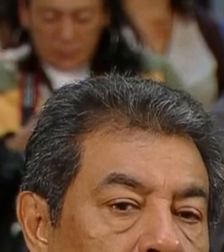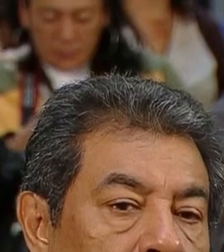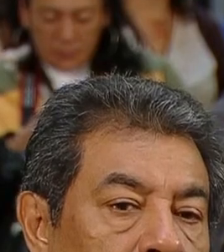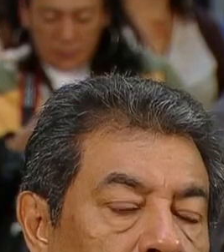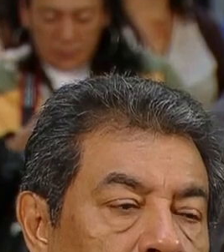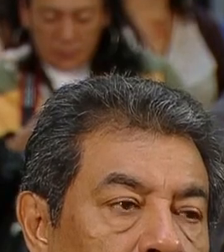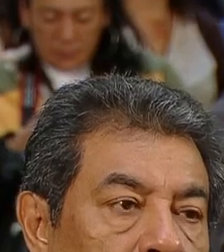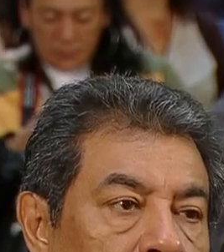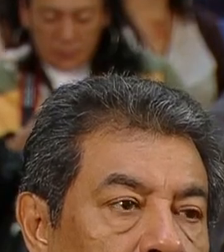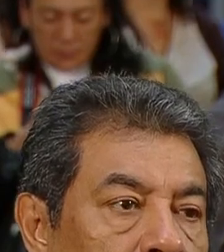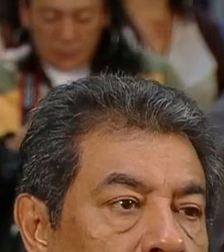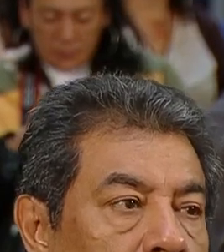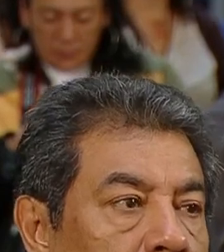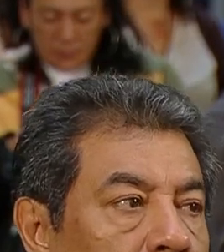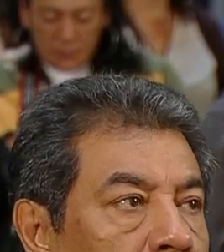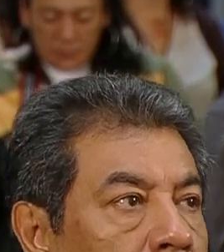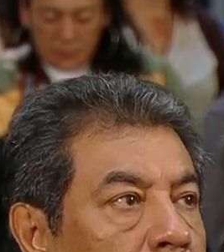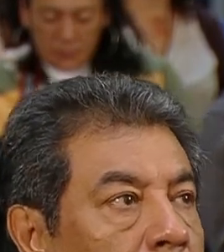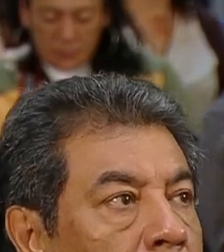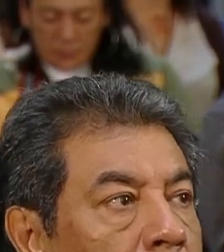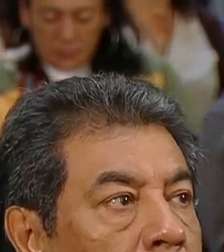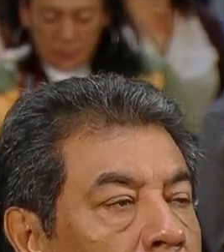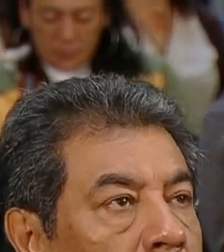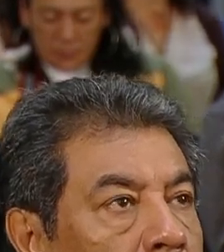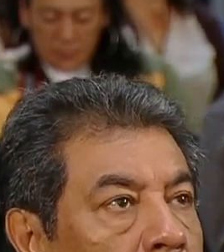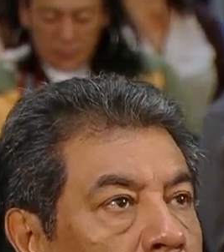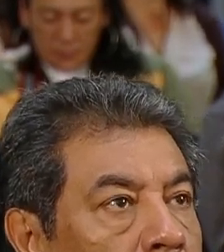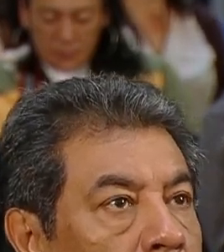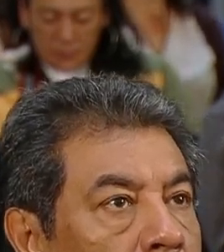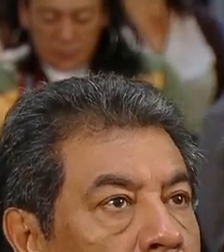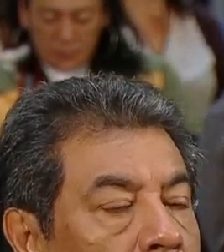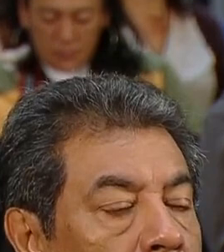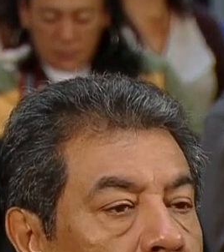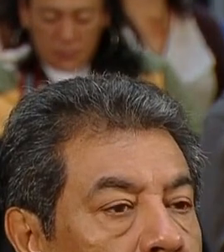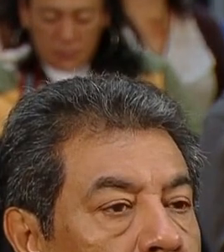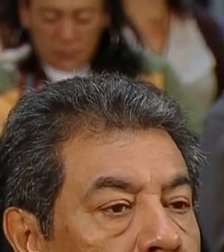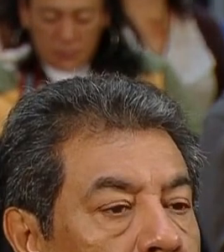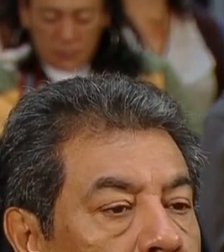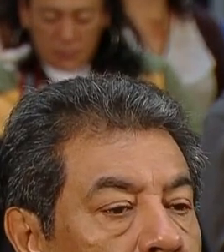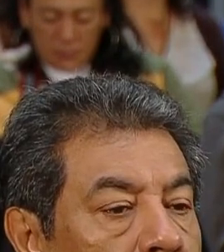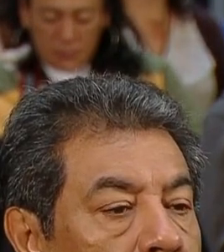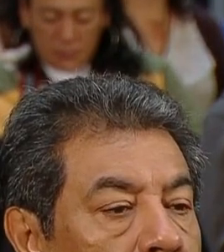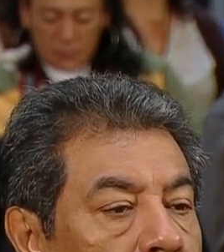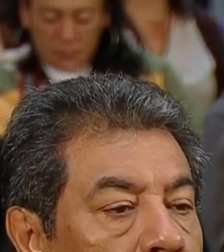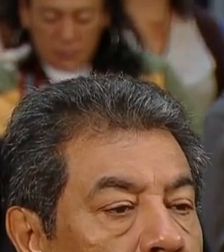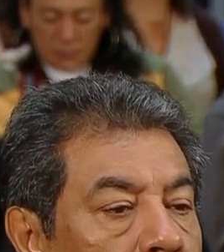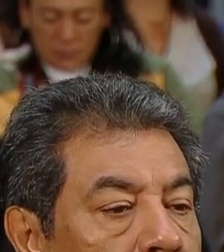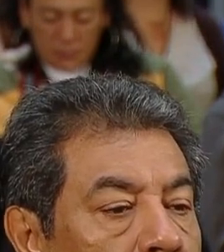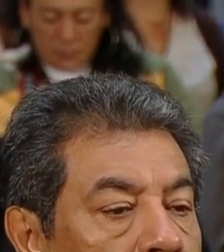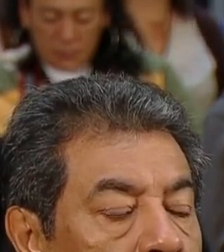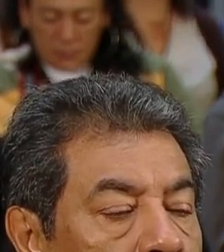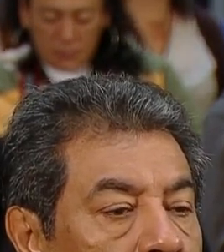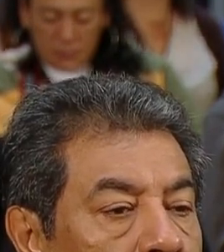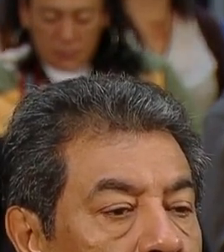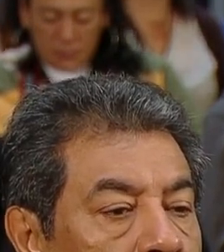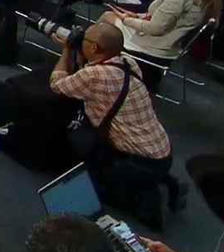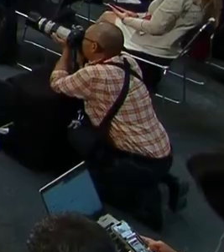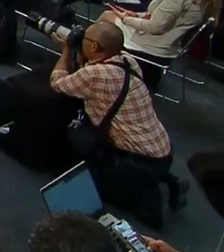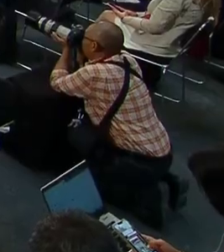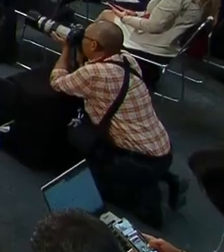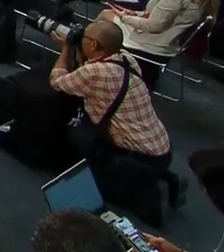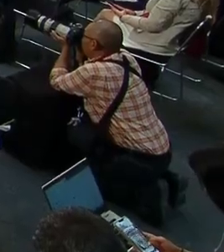lo que ya se eliminó en las leyes. Ahora está por honorarios y también ellos preguntan si ellos